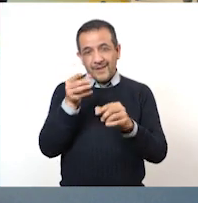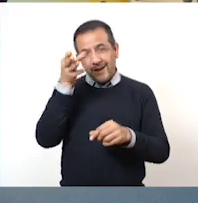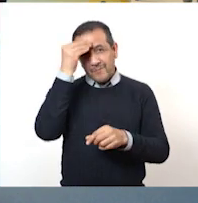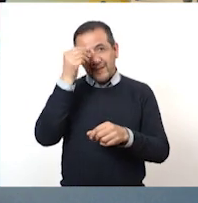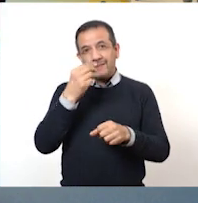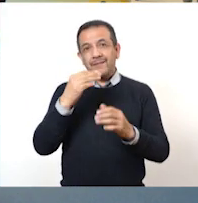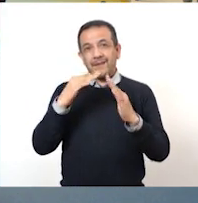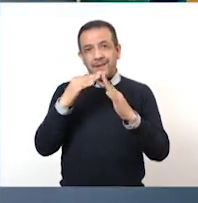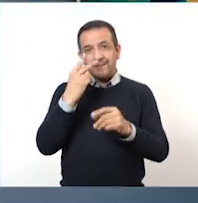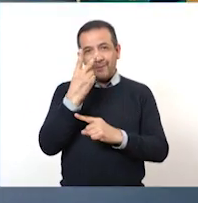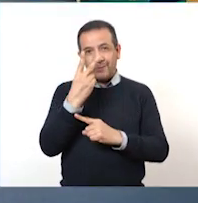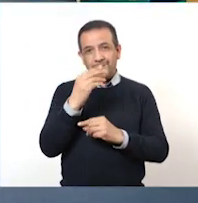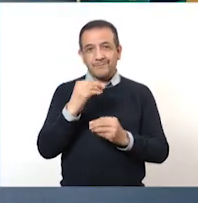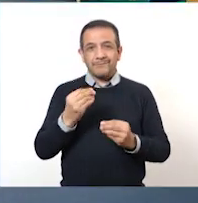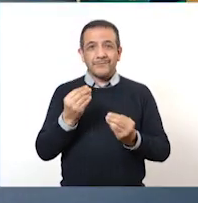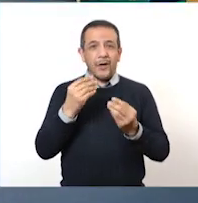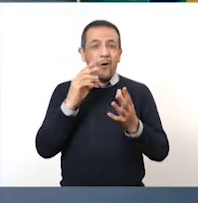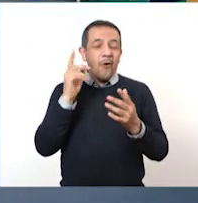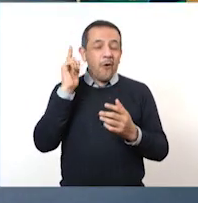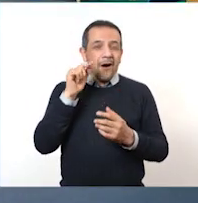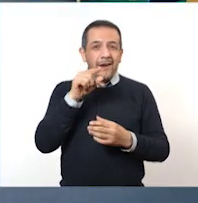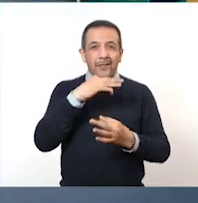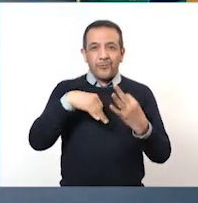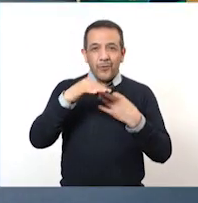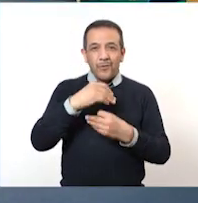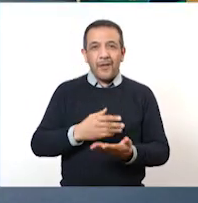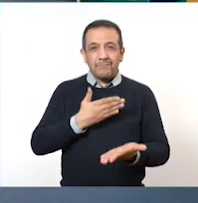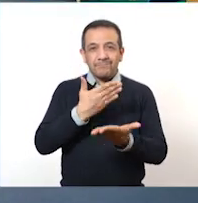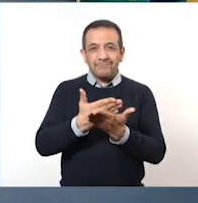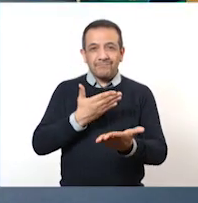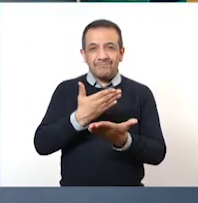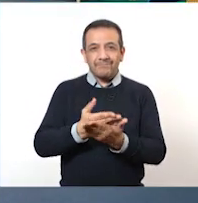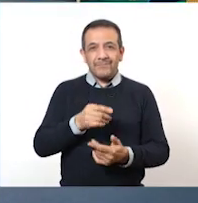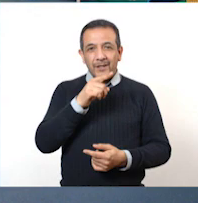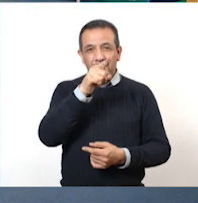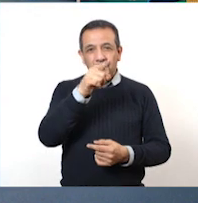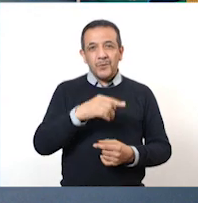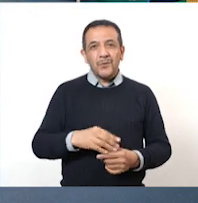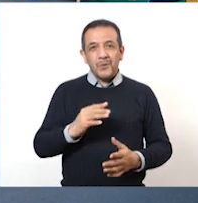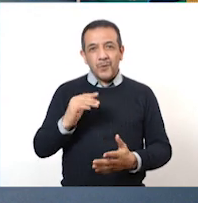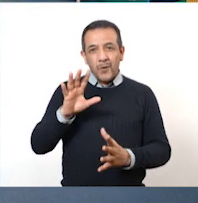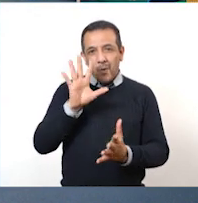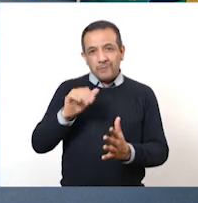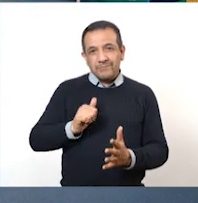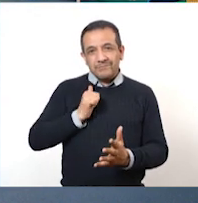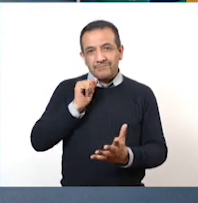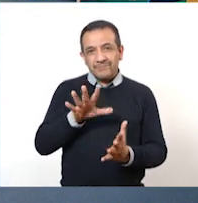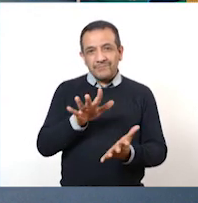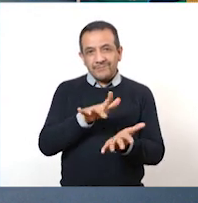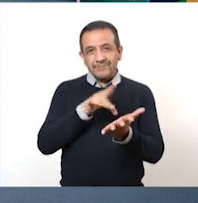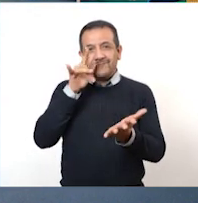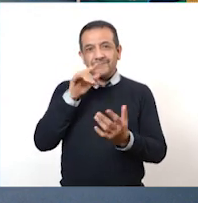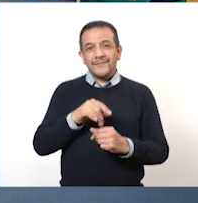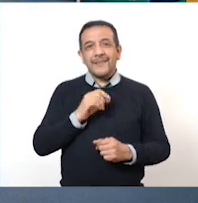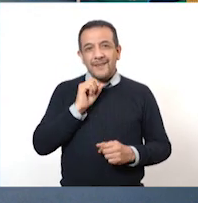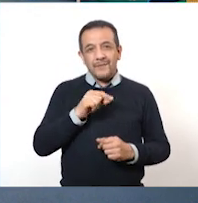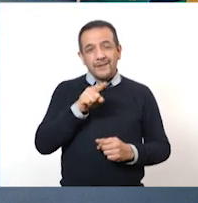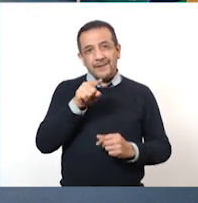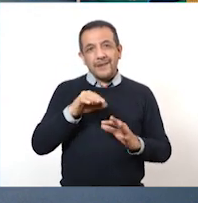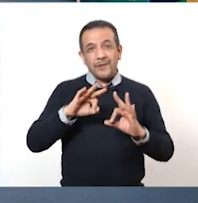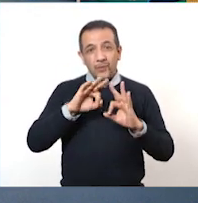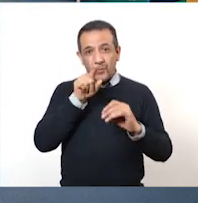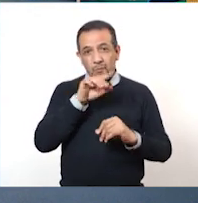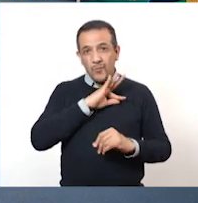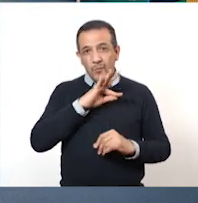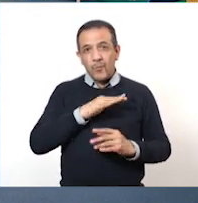periodo de Aprende en Casa 2. Esperamos que todas las propuestas aquí mostradas hayan sido significativas para ustedes y con ello mejorar las